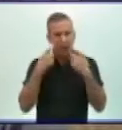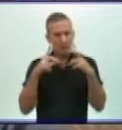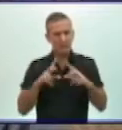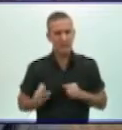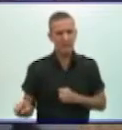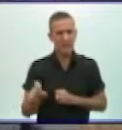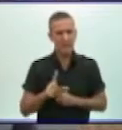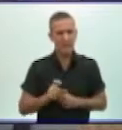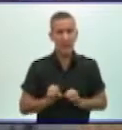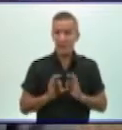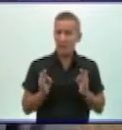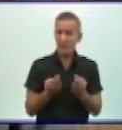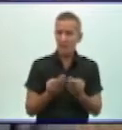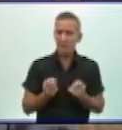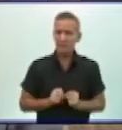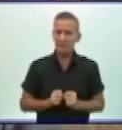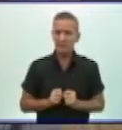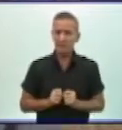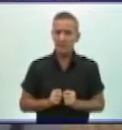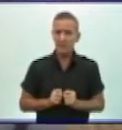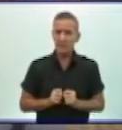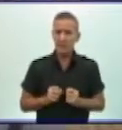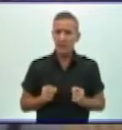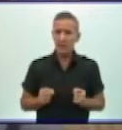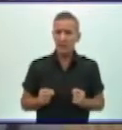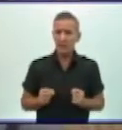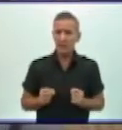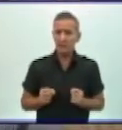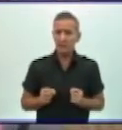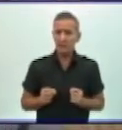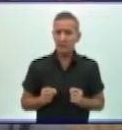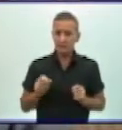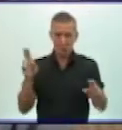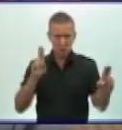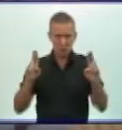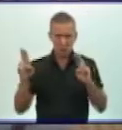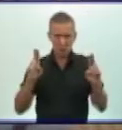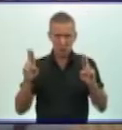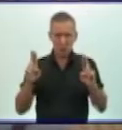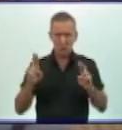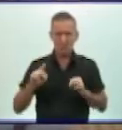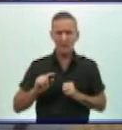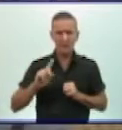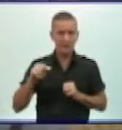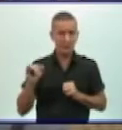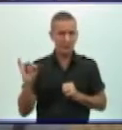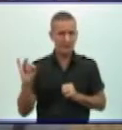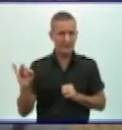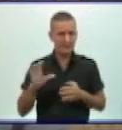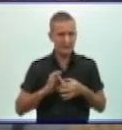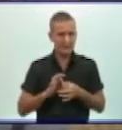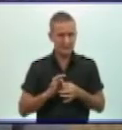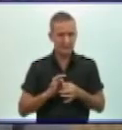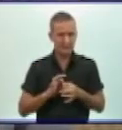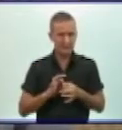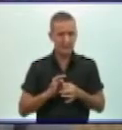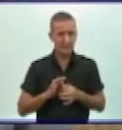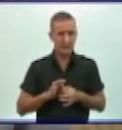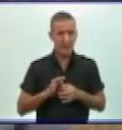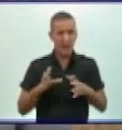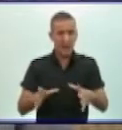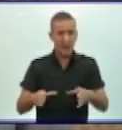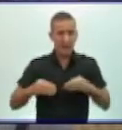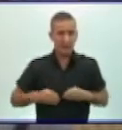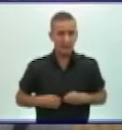familia generalmente se convenía entre los miembros cuáles son los deberes que van a tener. Ya en séptimo grado ellos tienen edad para asumir determinados deberes.